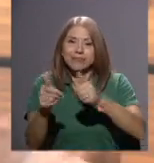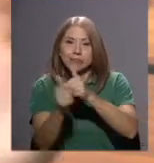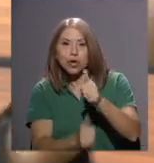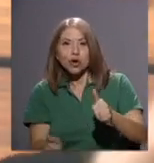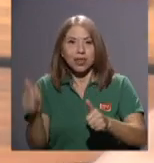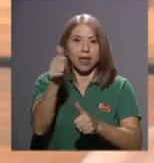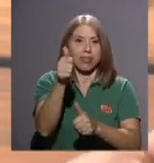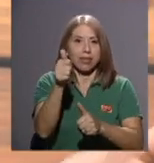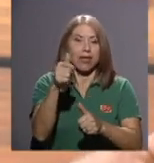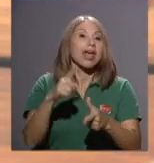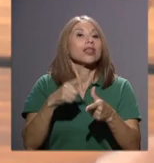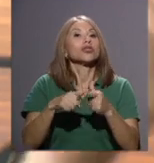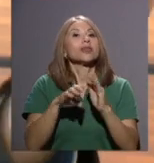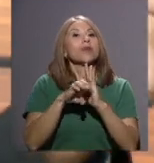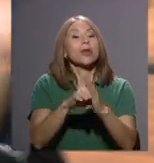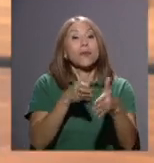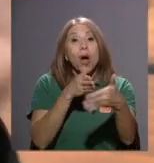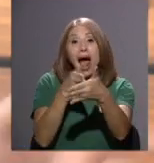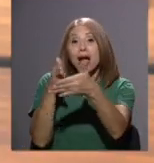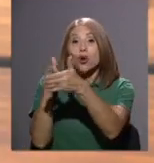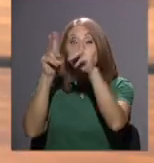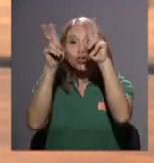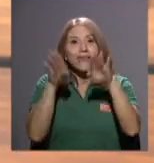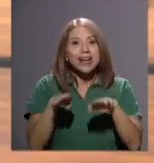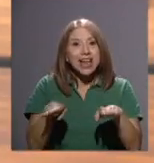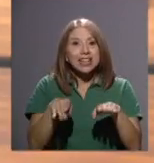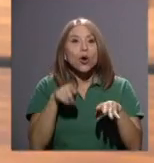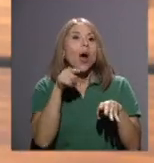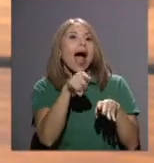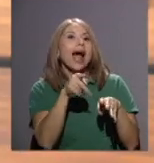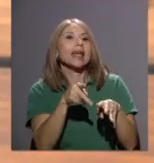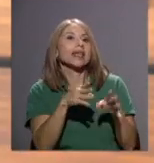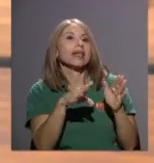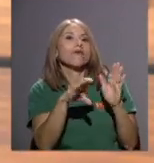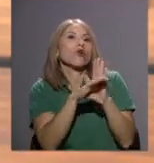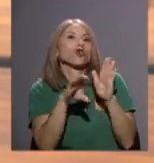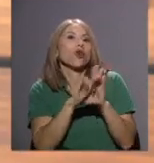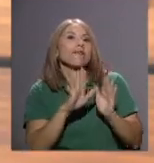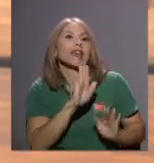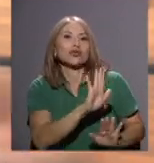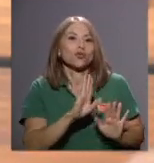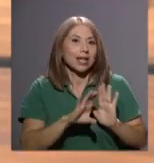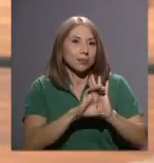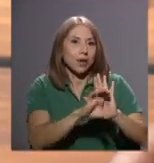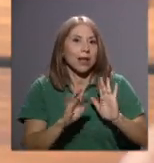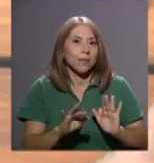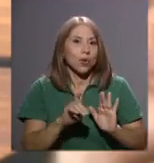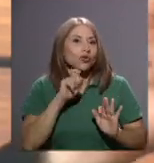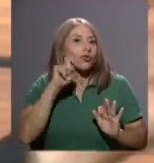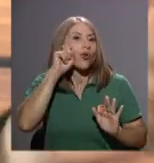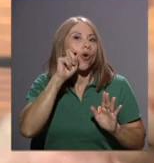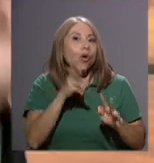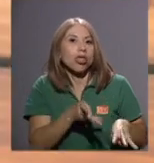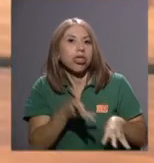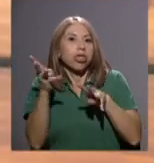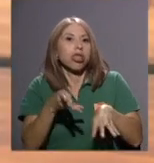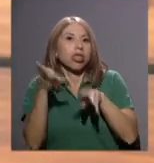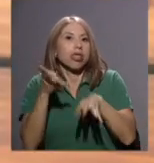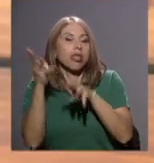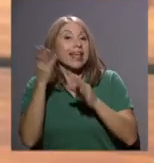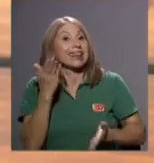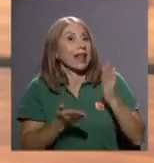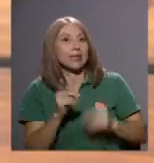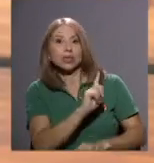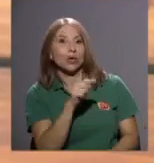dónde, en el caso del acoso cibernético, que suban fotografías suyas, pornográficas, que no necesariamente sea usted, pero le hagan creer a las personas